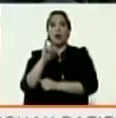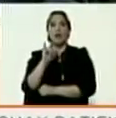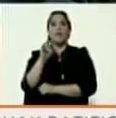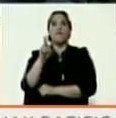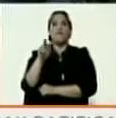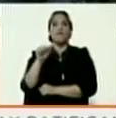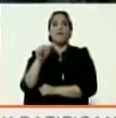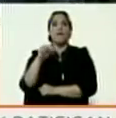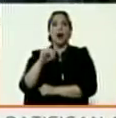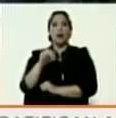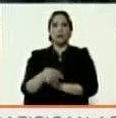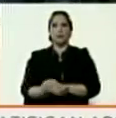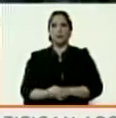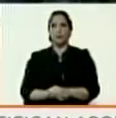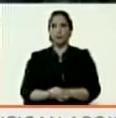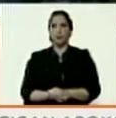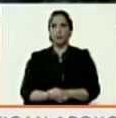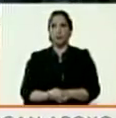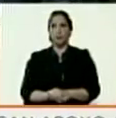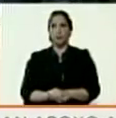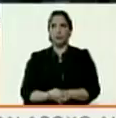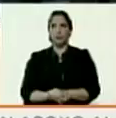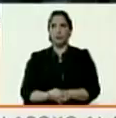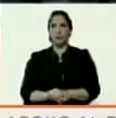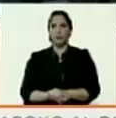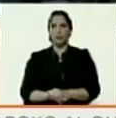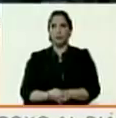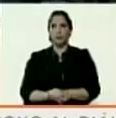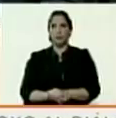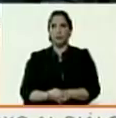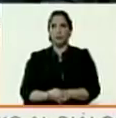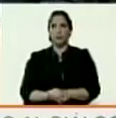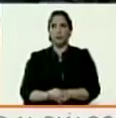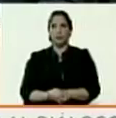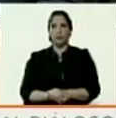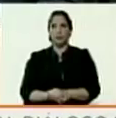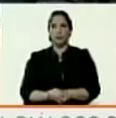alias Nandito. Un